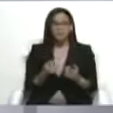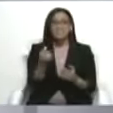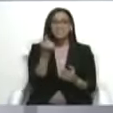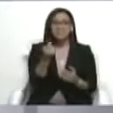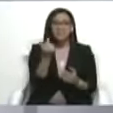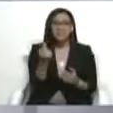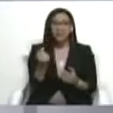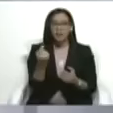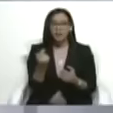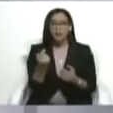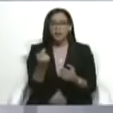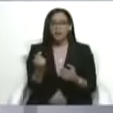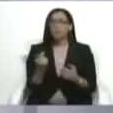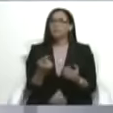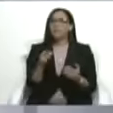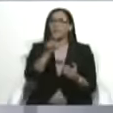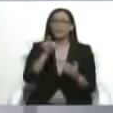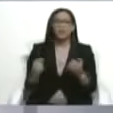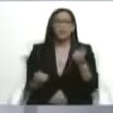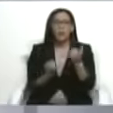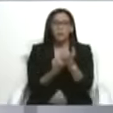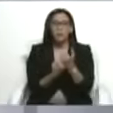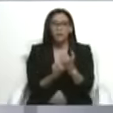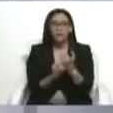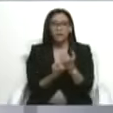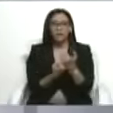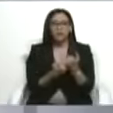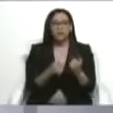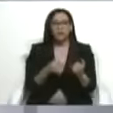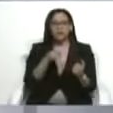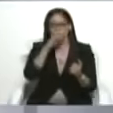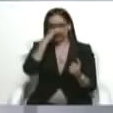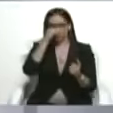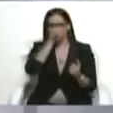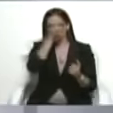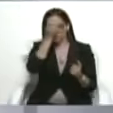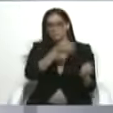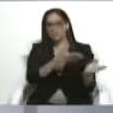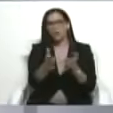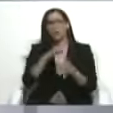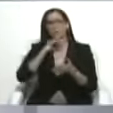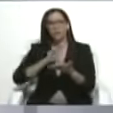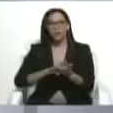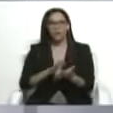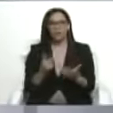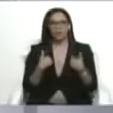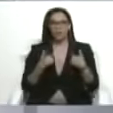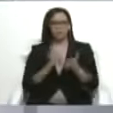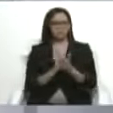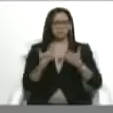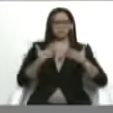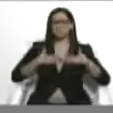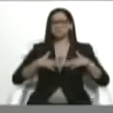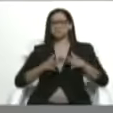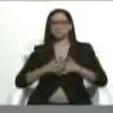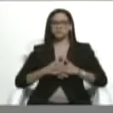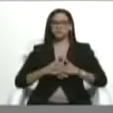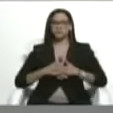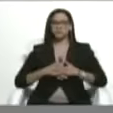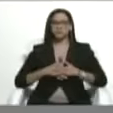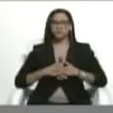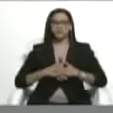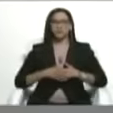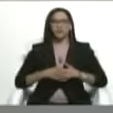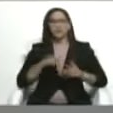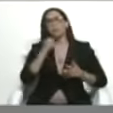sus simpatizantes. Mandarlos a una hoguera, pues yo estoy aquí tranquilo y sin nervios, ¿no? Fiscal, tengo una buena